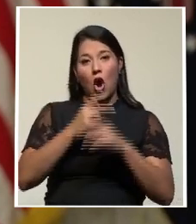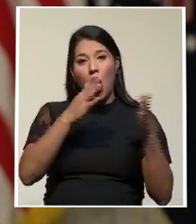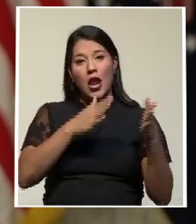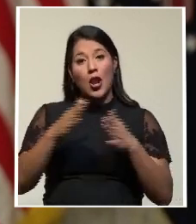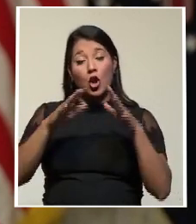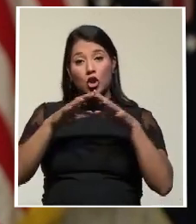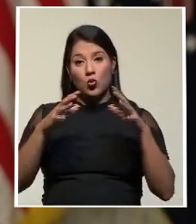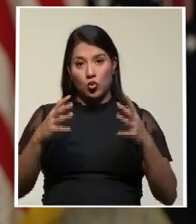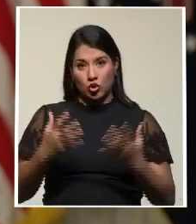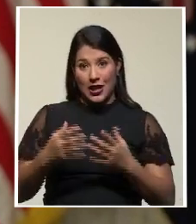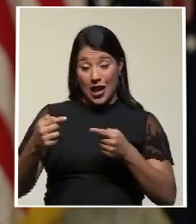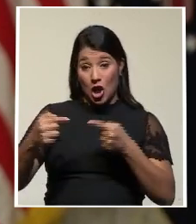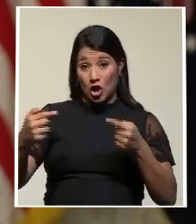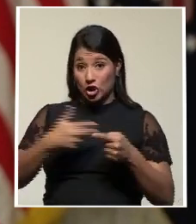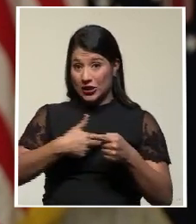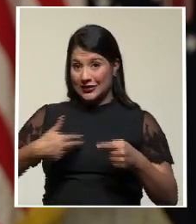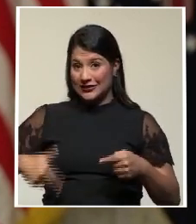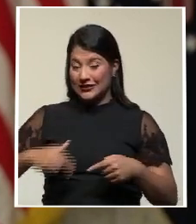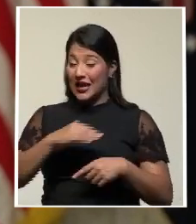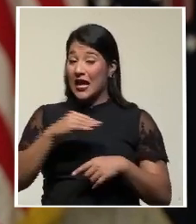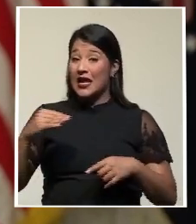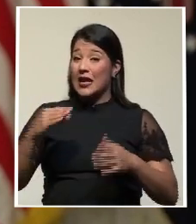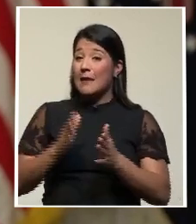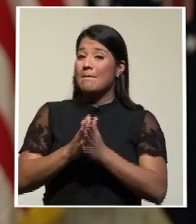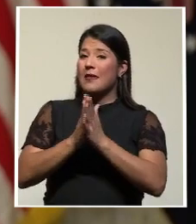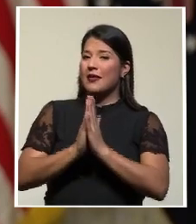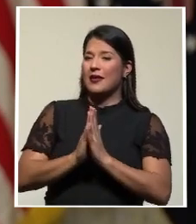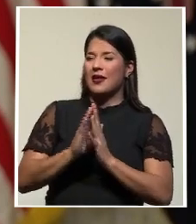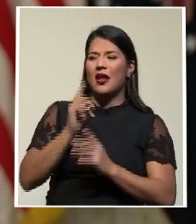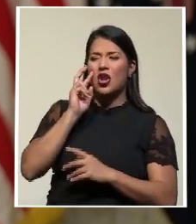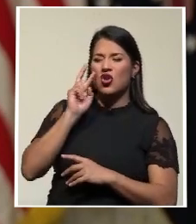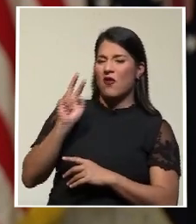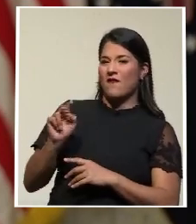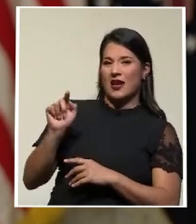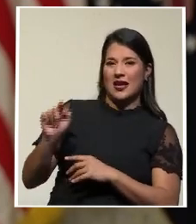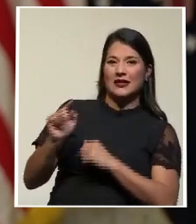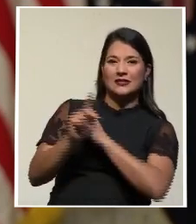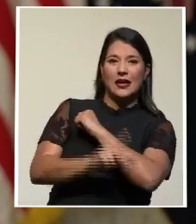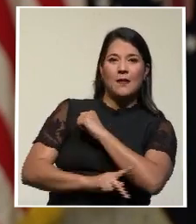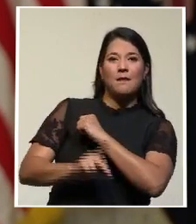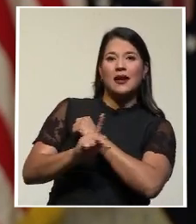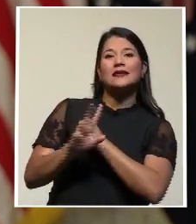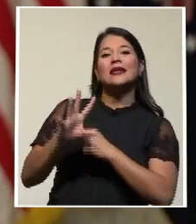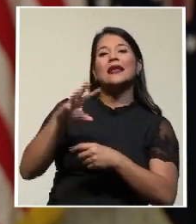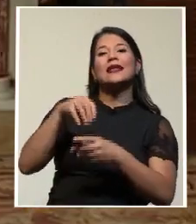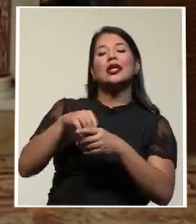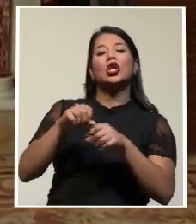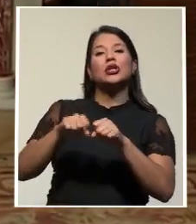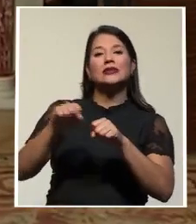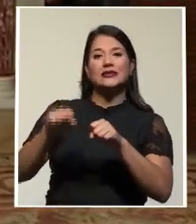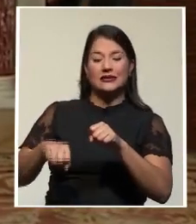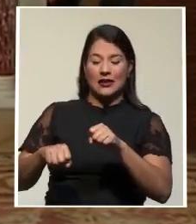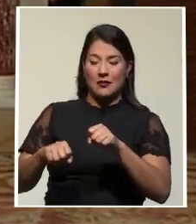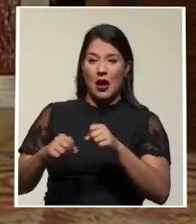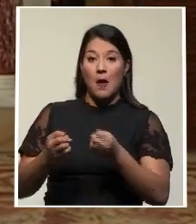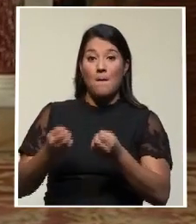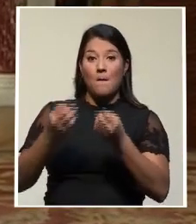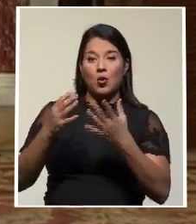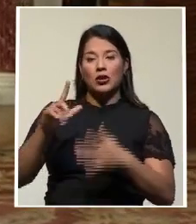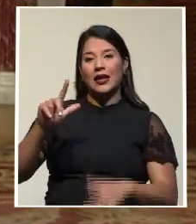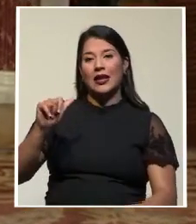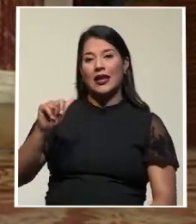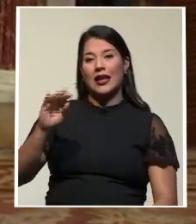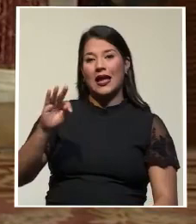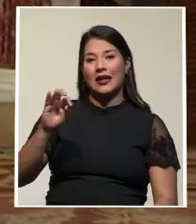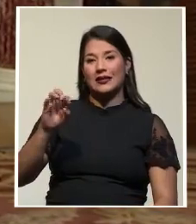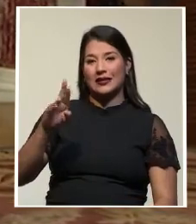competencia china y pedir que no consideren al país asiático como un líder alternativo en el sistema multilateral. Otro tema tenso será la firma